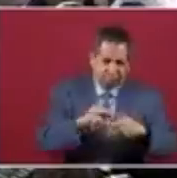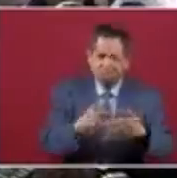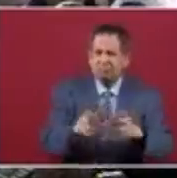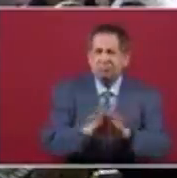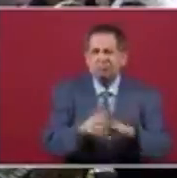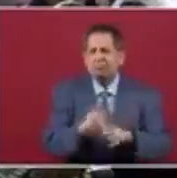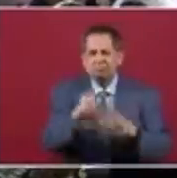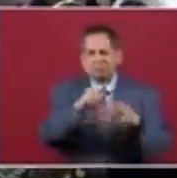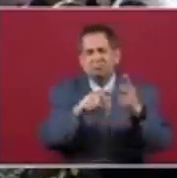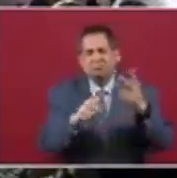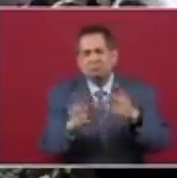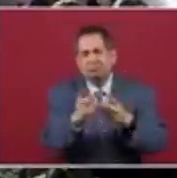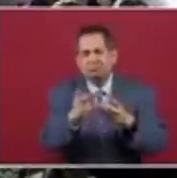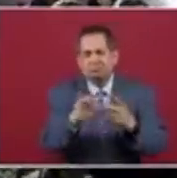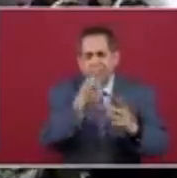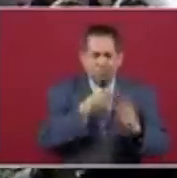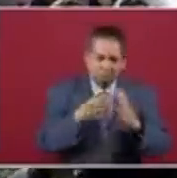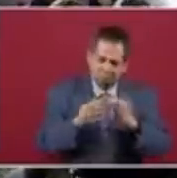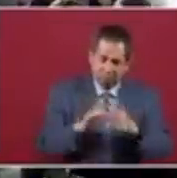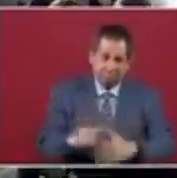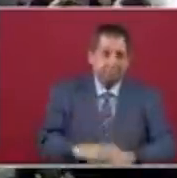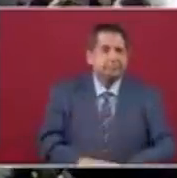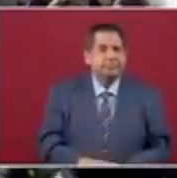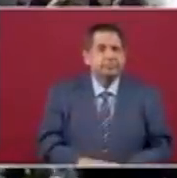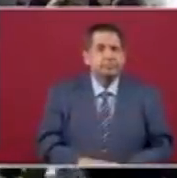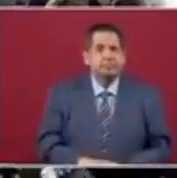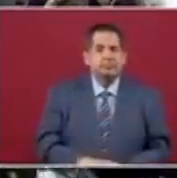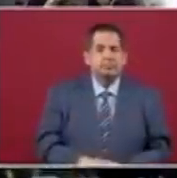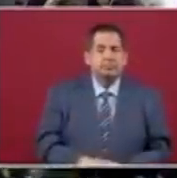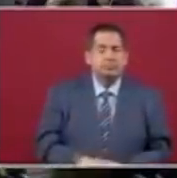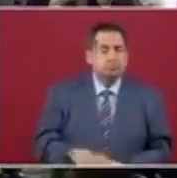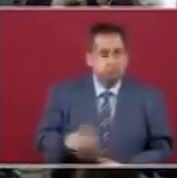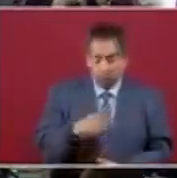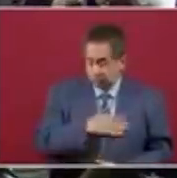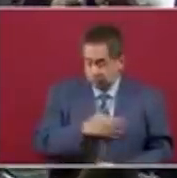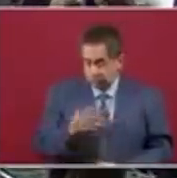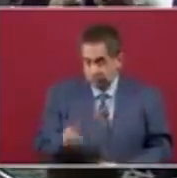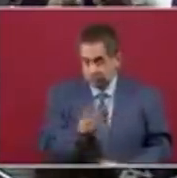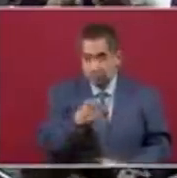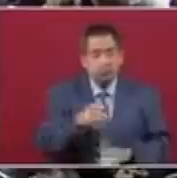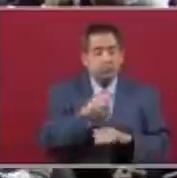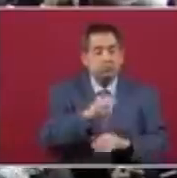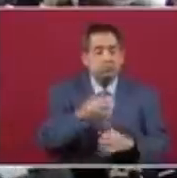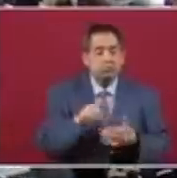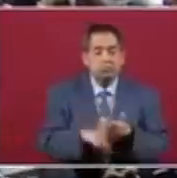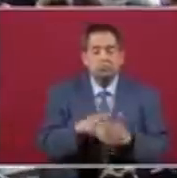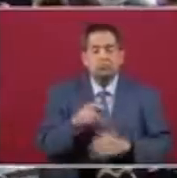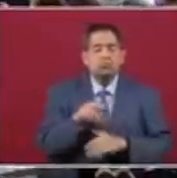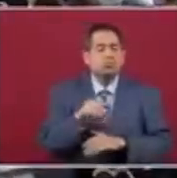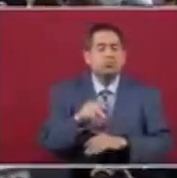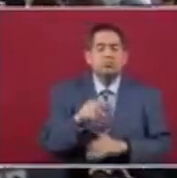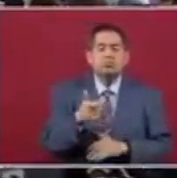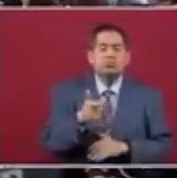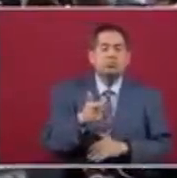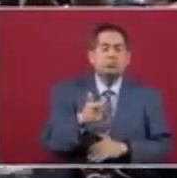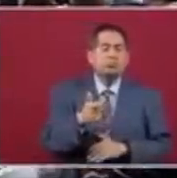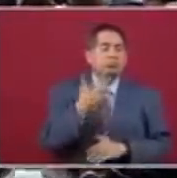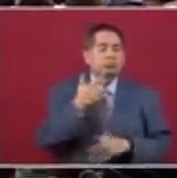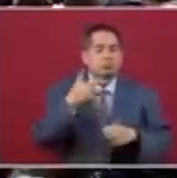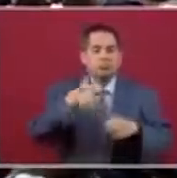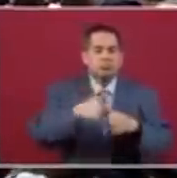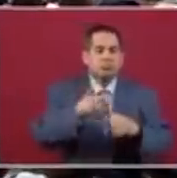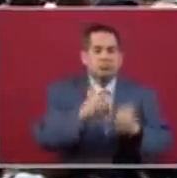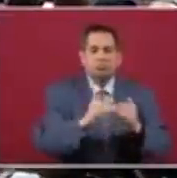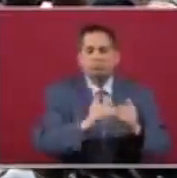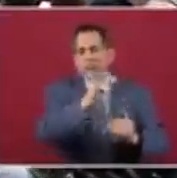Esas 3 cuestiones, señor presidente. Gracias. Miren, es muy buena pregunta lo del aumento en el precio de la gasolina,